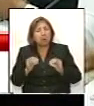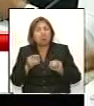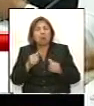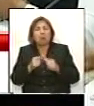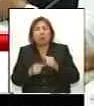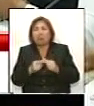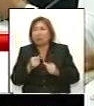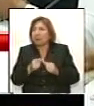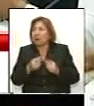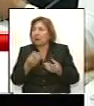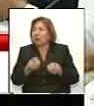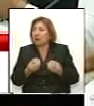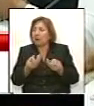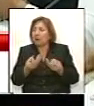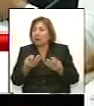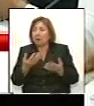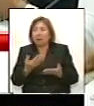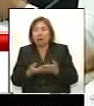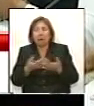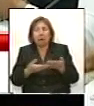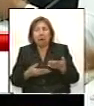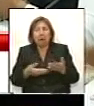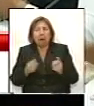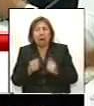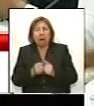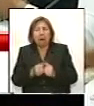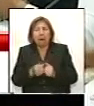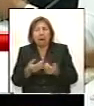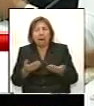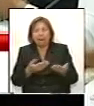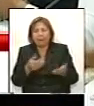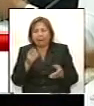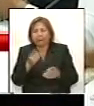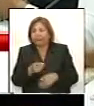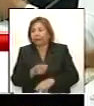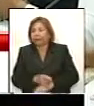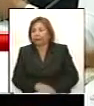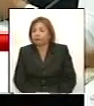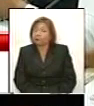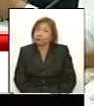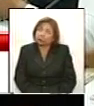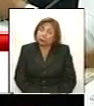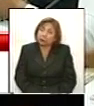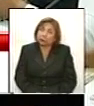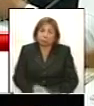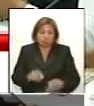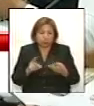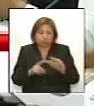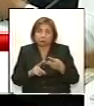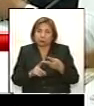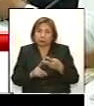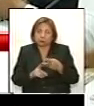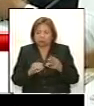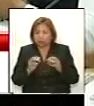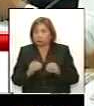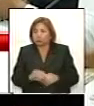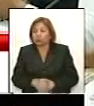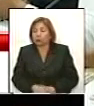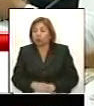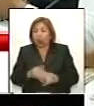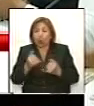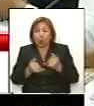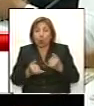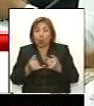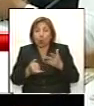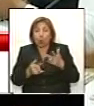identificación del celular, que es lo que te da la titularidad de la línea y a quien puedes imputar penalmente. Eso como segundo punto, congresista. Y el último